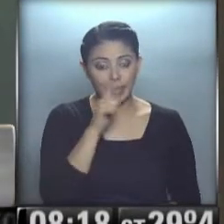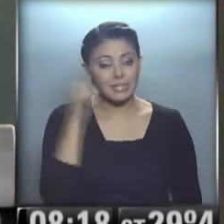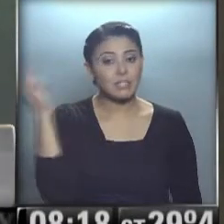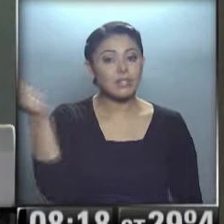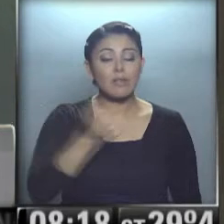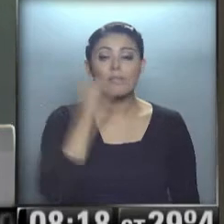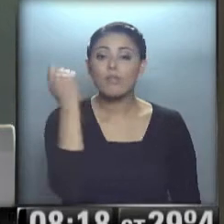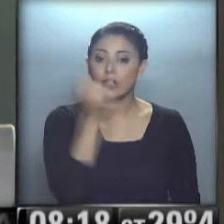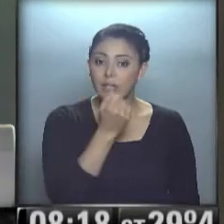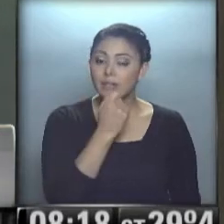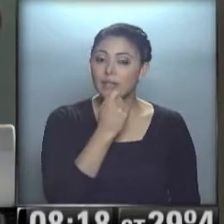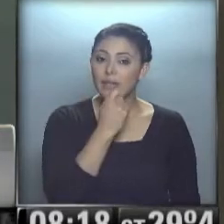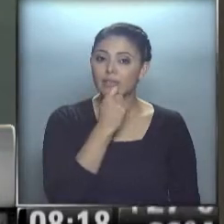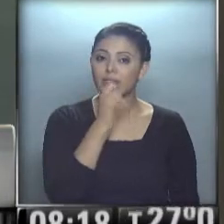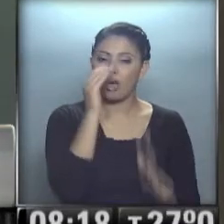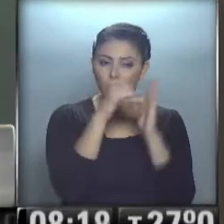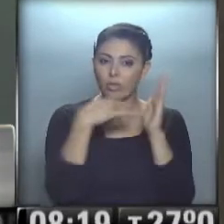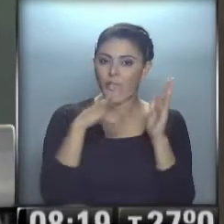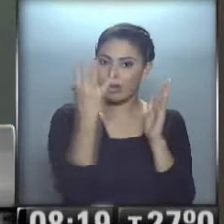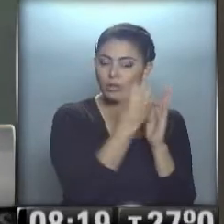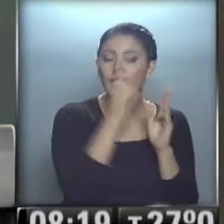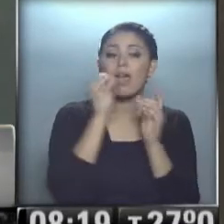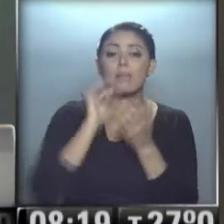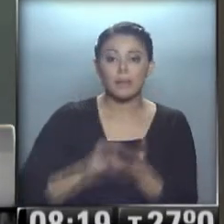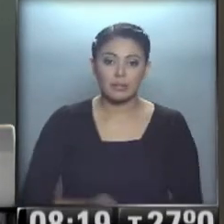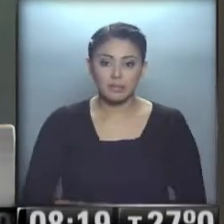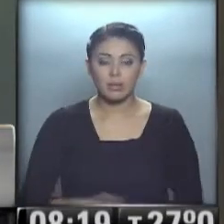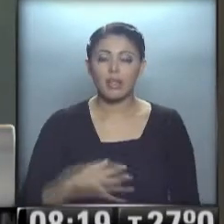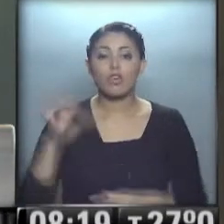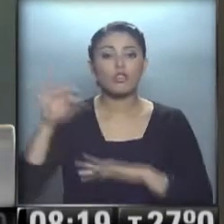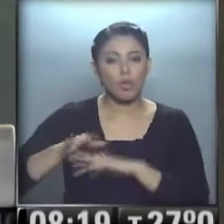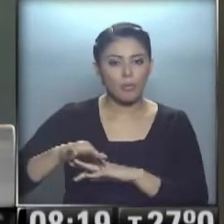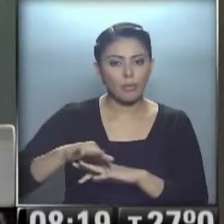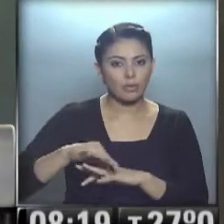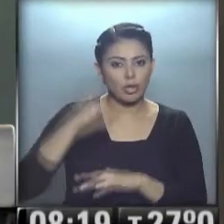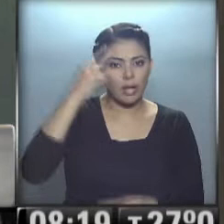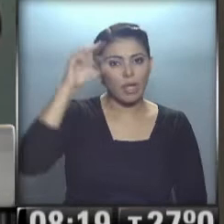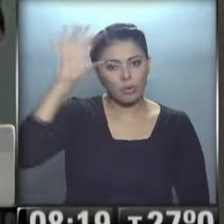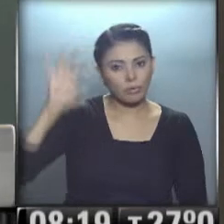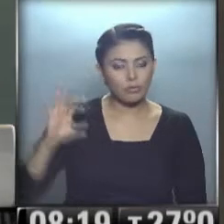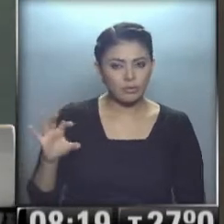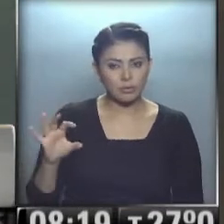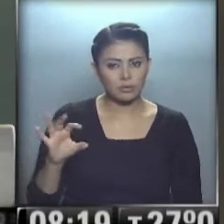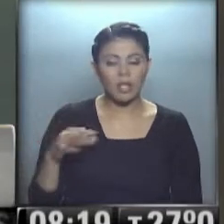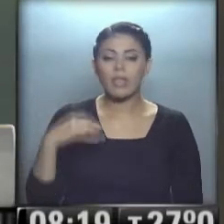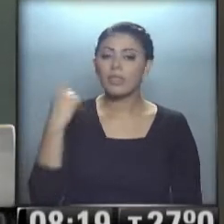remarcar, independientemente de estas metas, es que también debe existir un compromiso por parte de los estados provinciales de